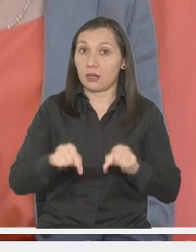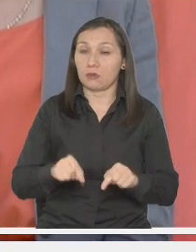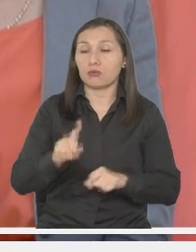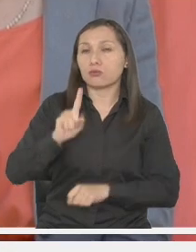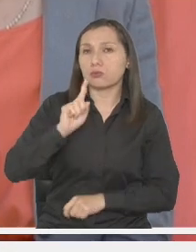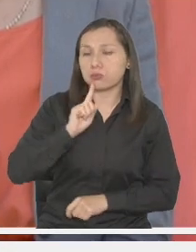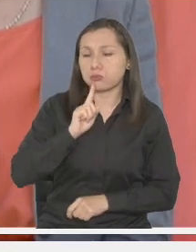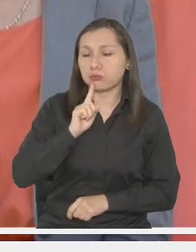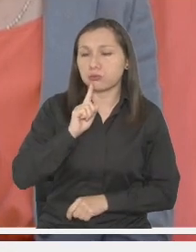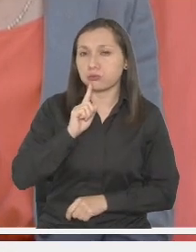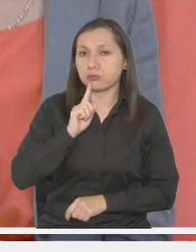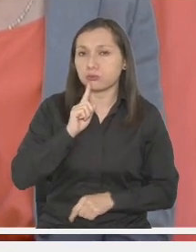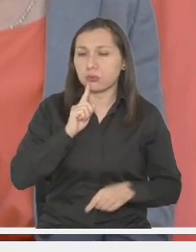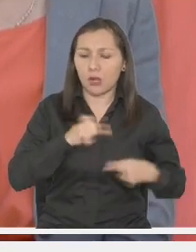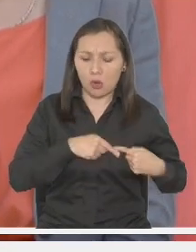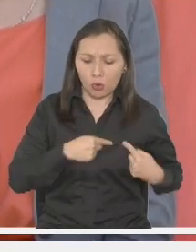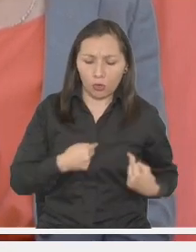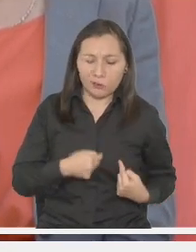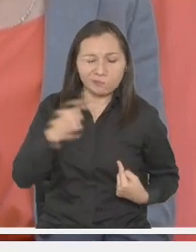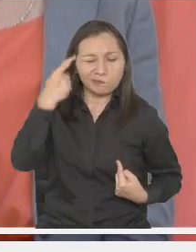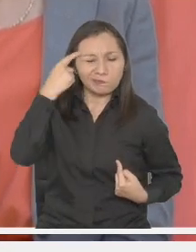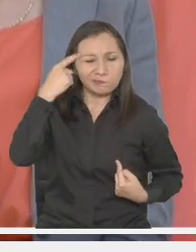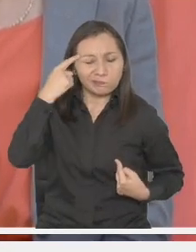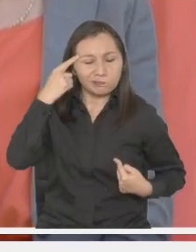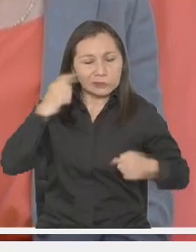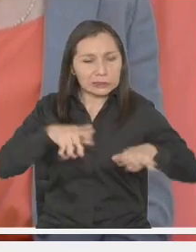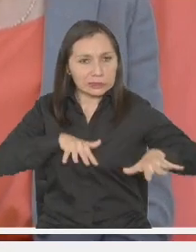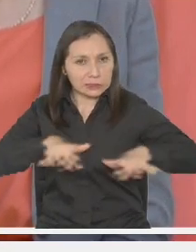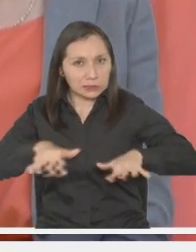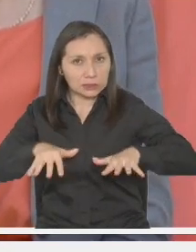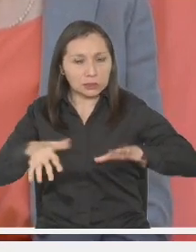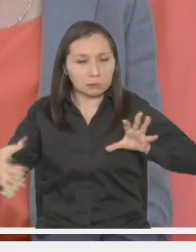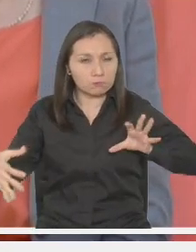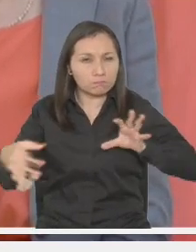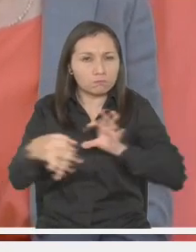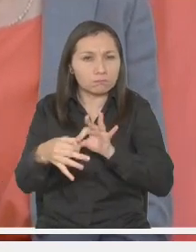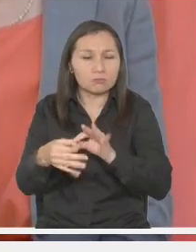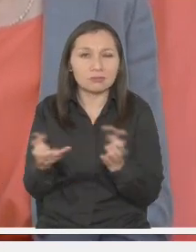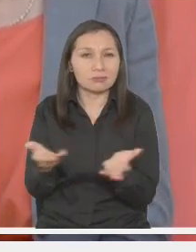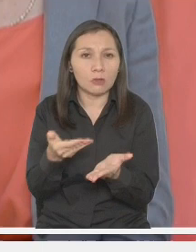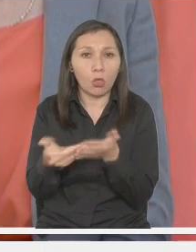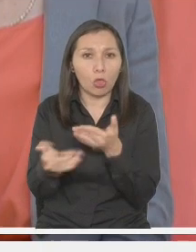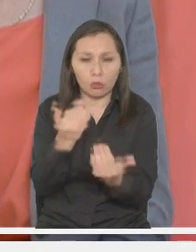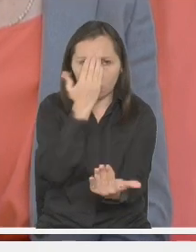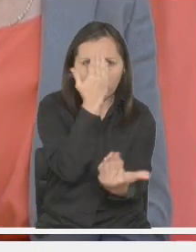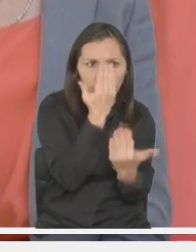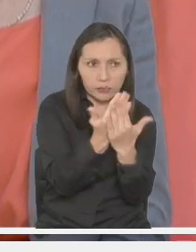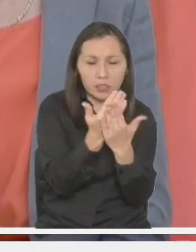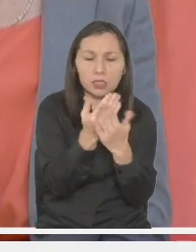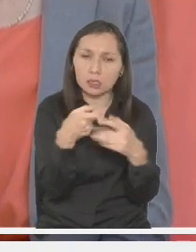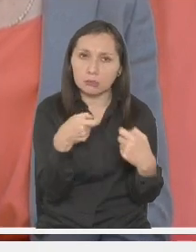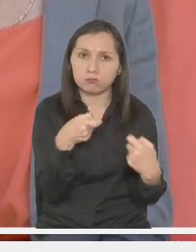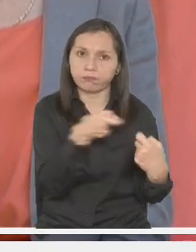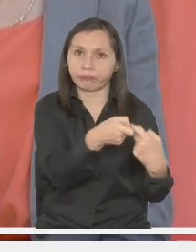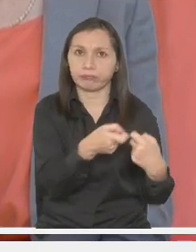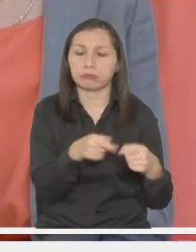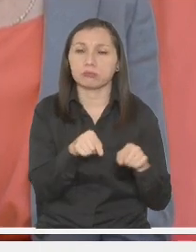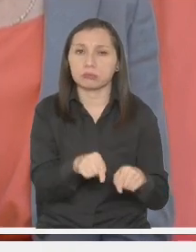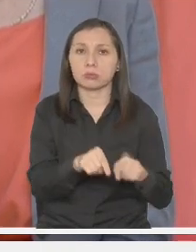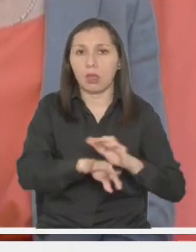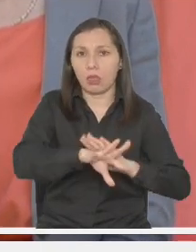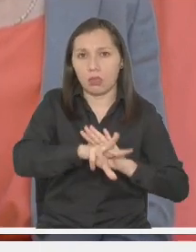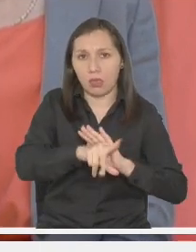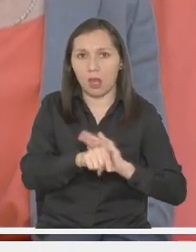tiene su corazón y su acción puesta en enfrentar a